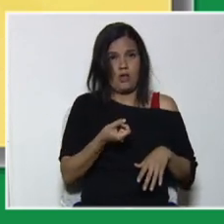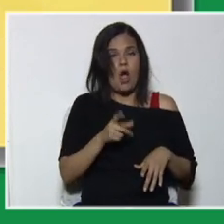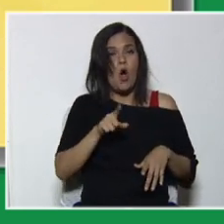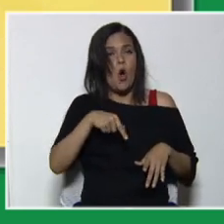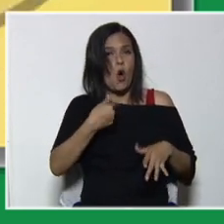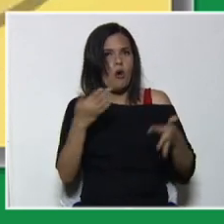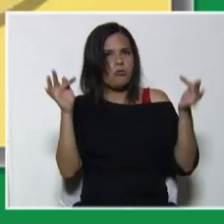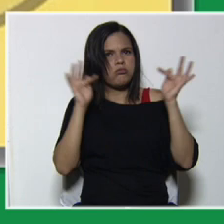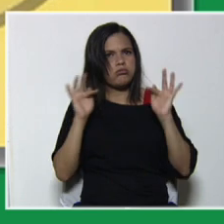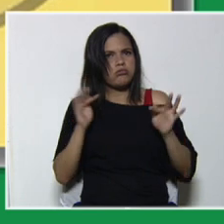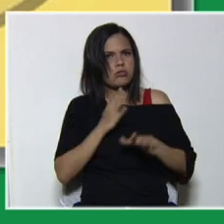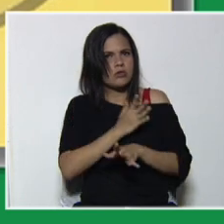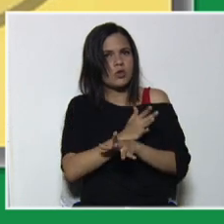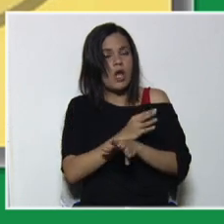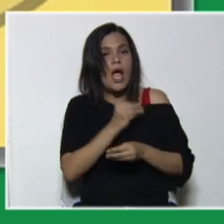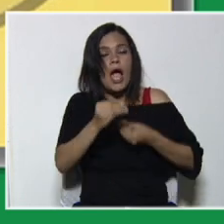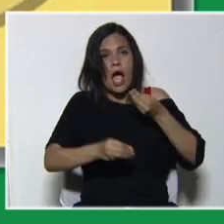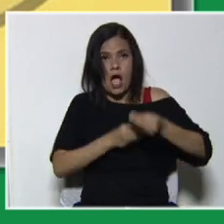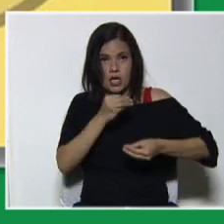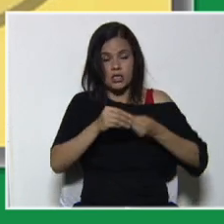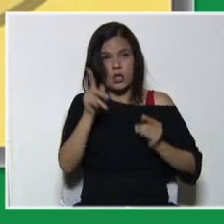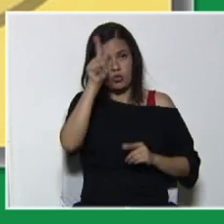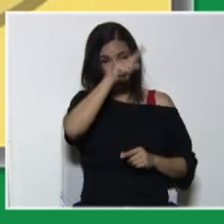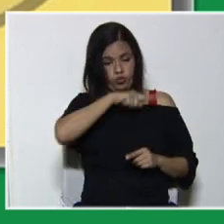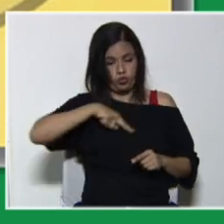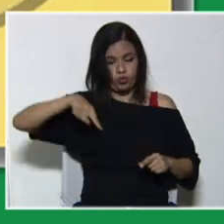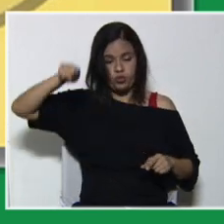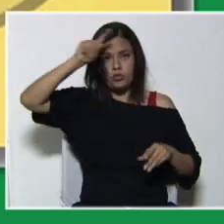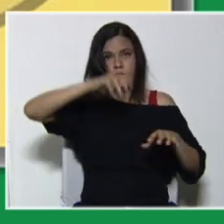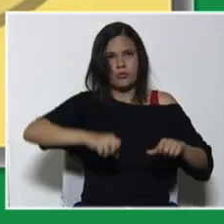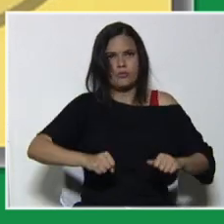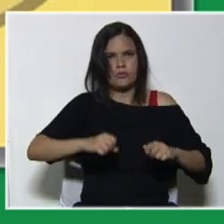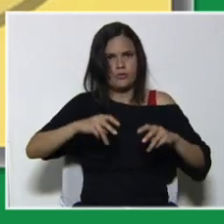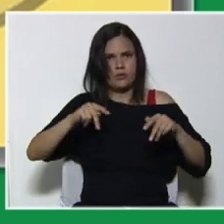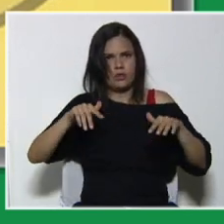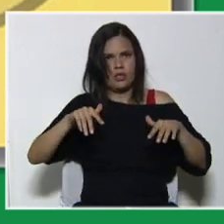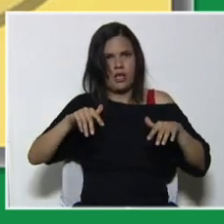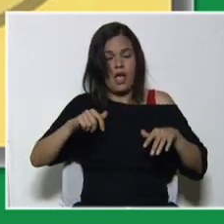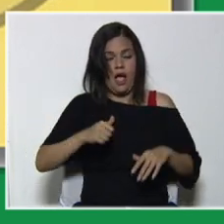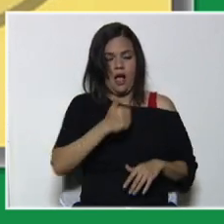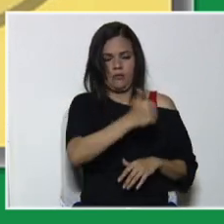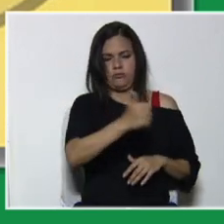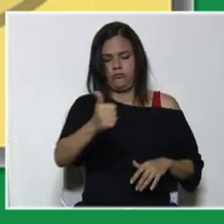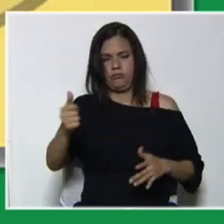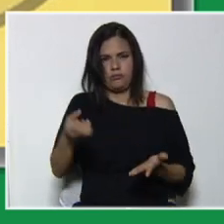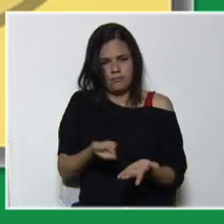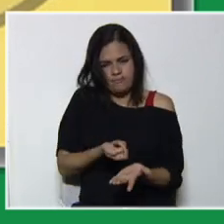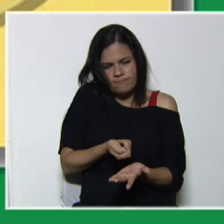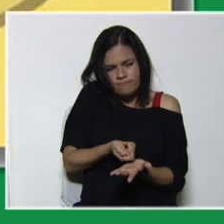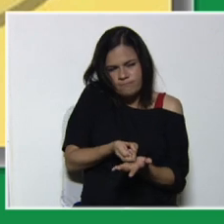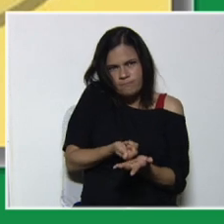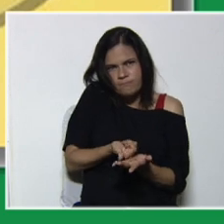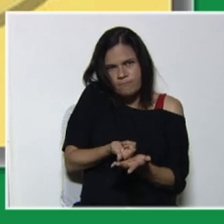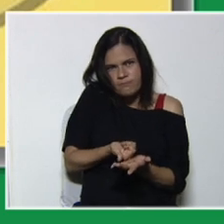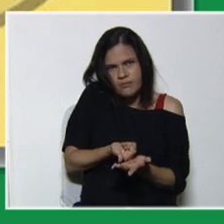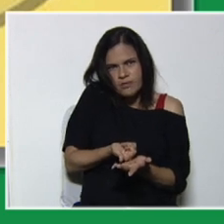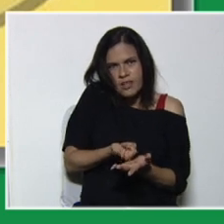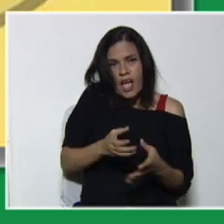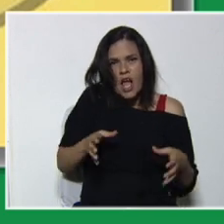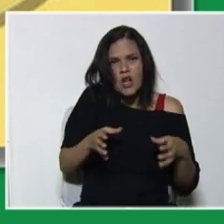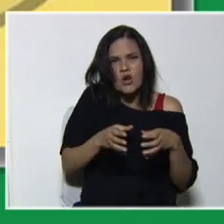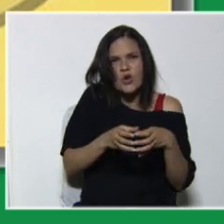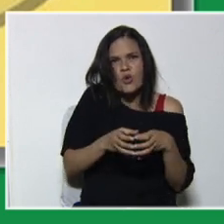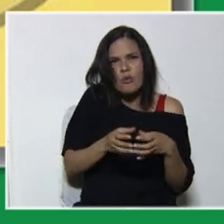forma de jugar es hacer un círculo en la tierra. Cada uno lanza sus metras al grupo de metras que están en